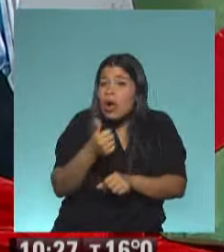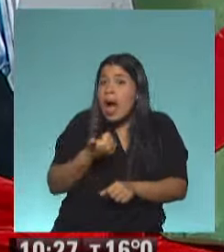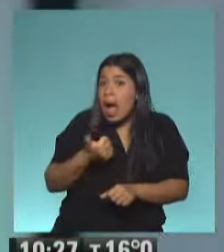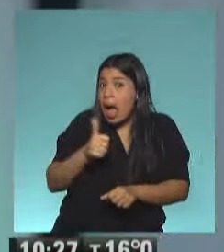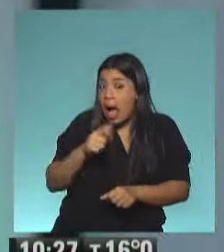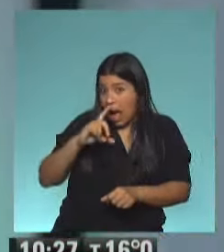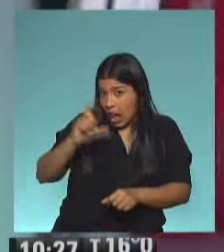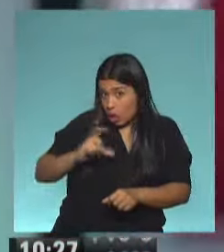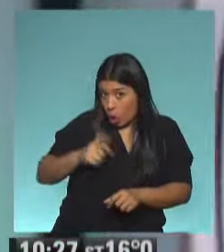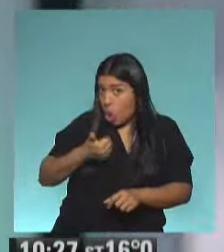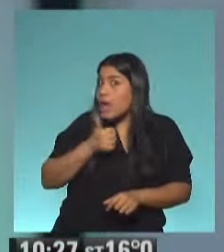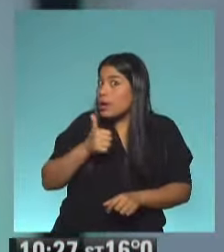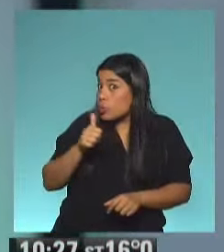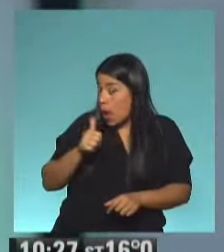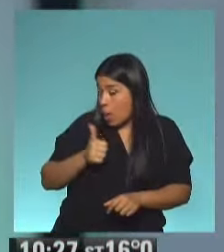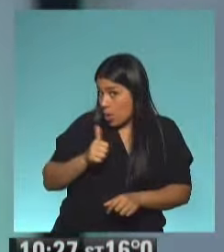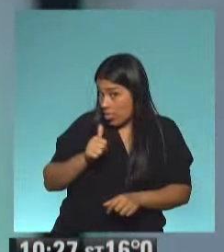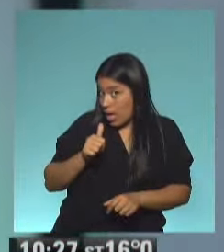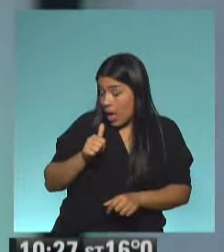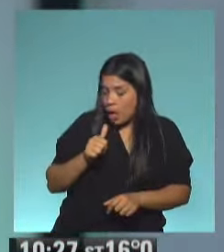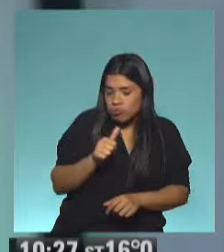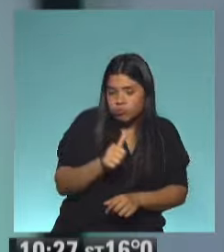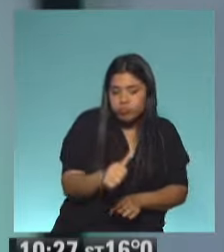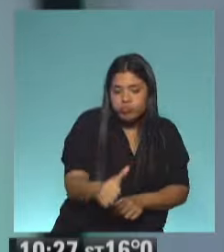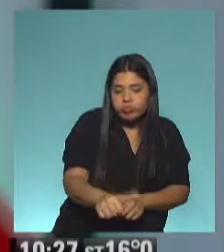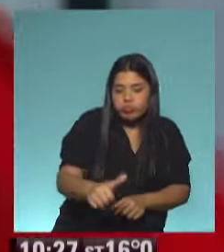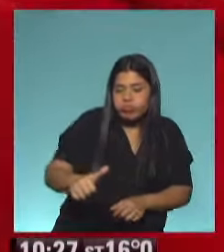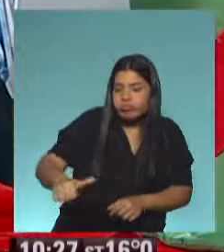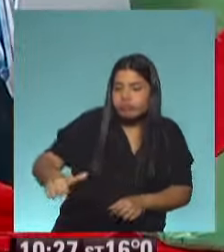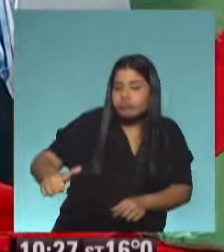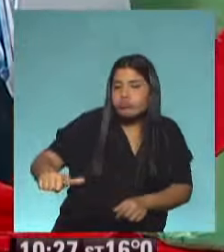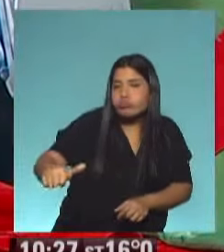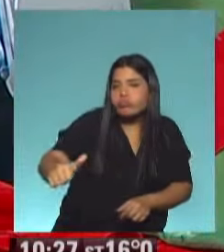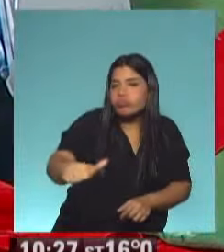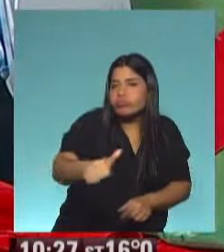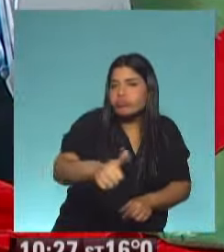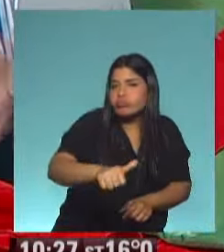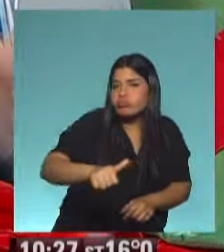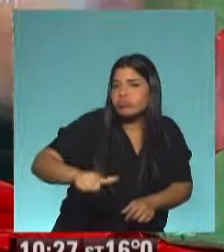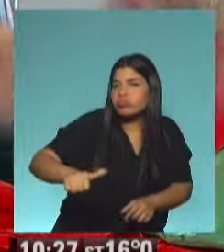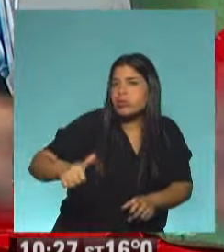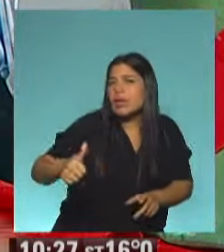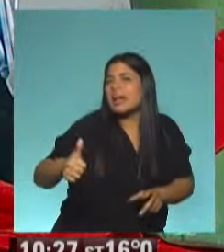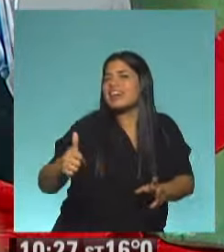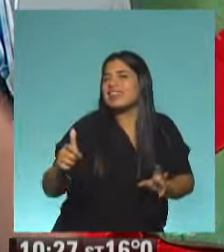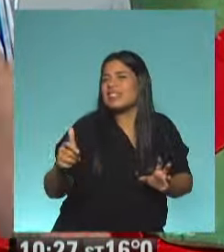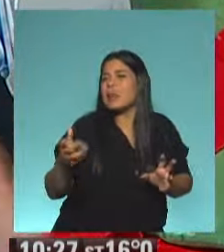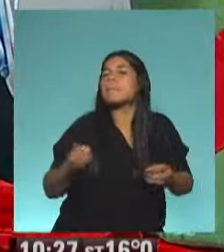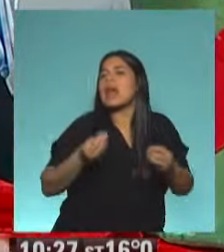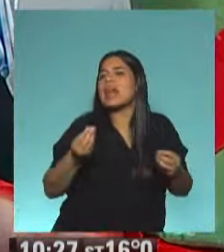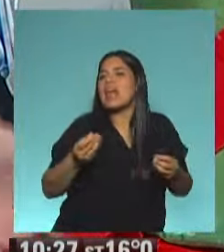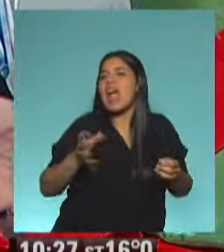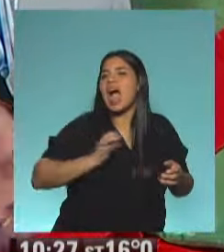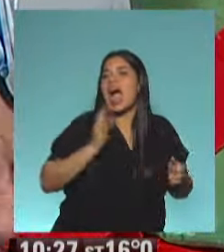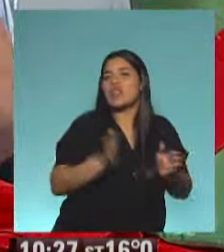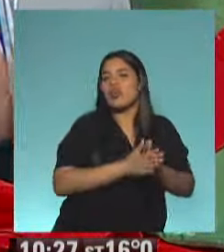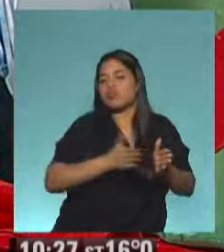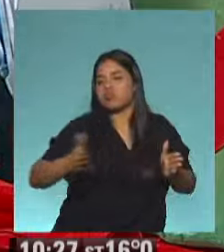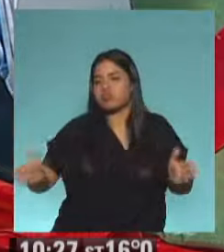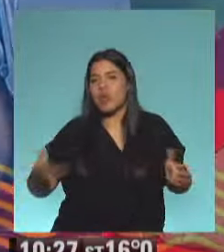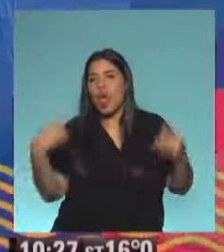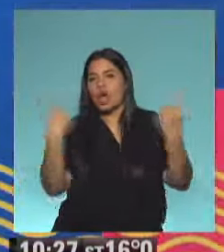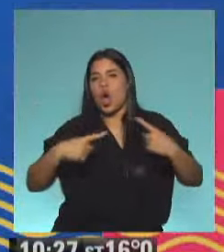Las primeras gotas, dijo. Sí, cuando hizo así, eran las primeras gotas de alcohol también para tener un año de abundancia.